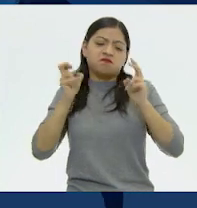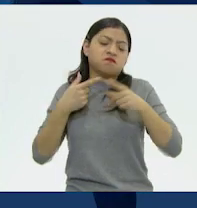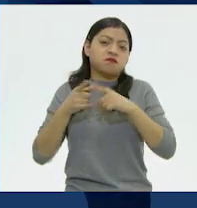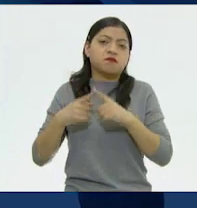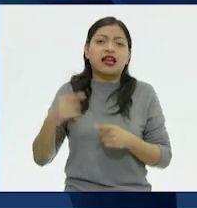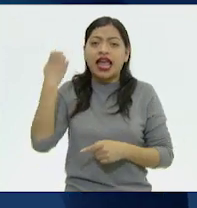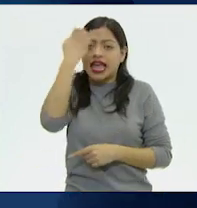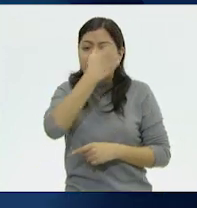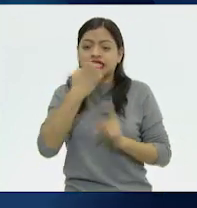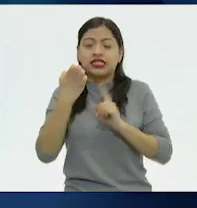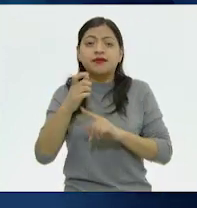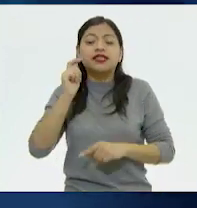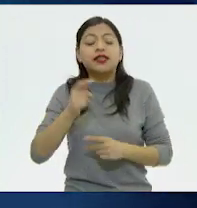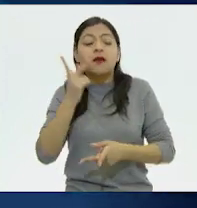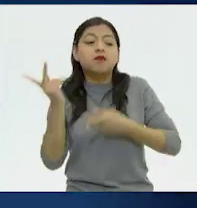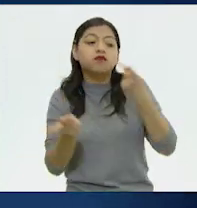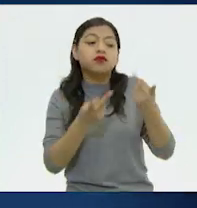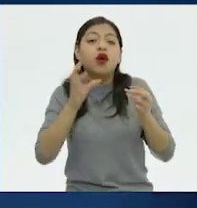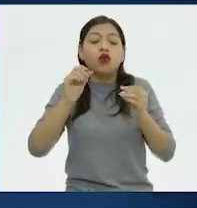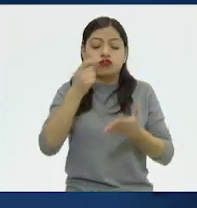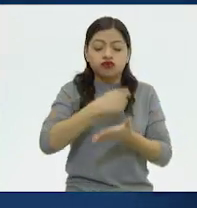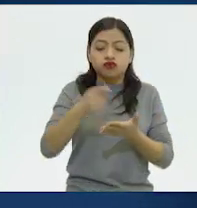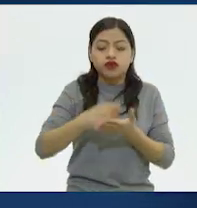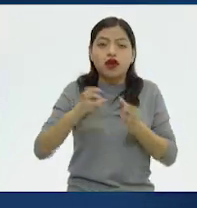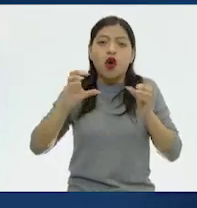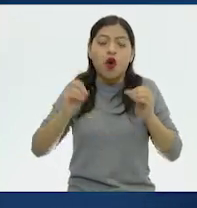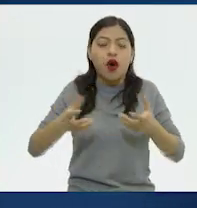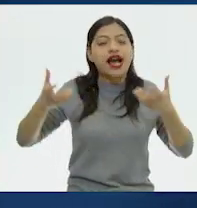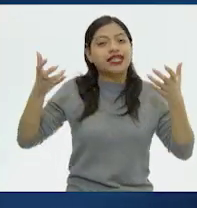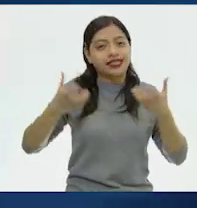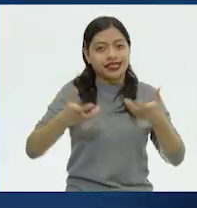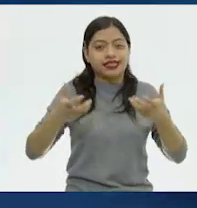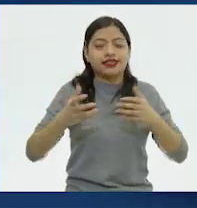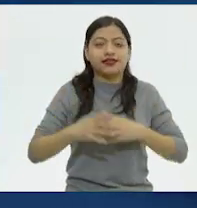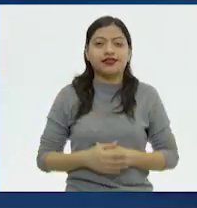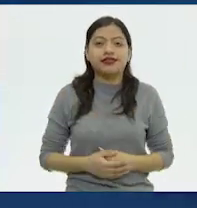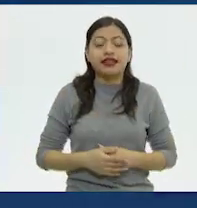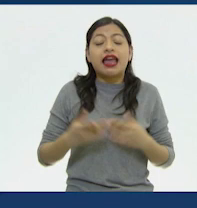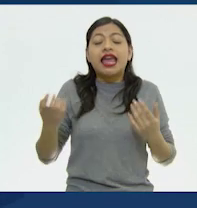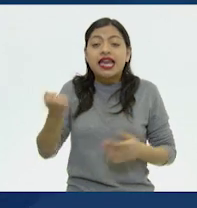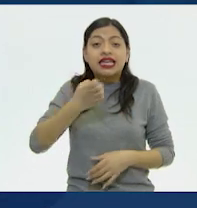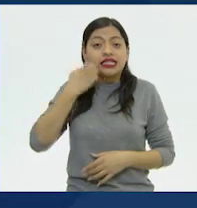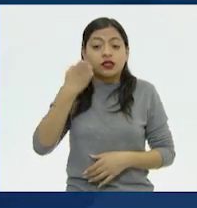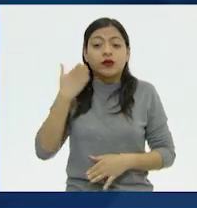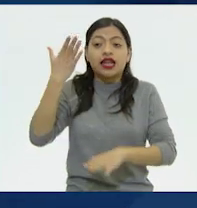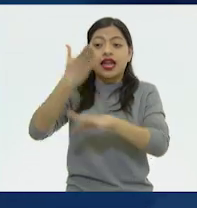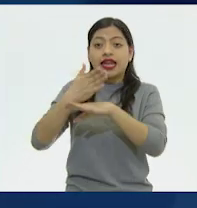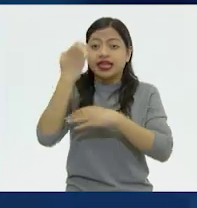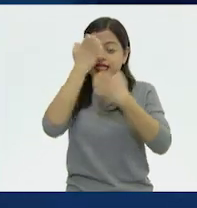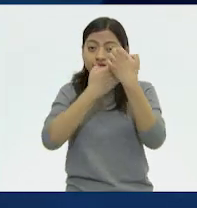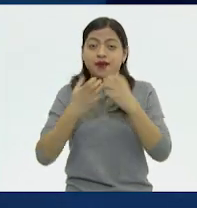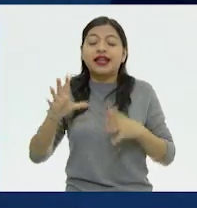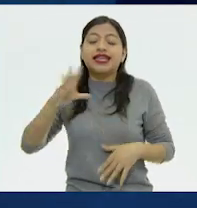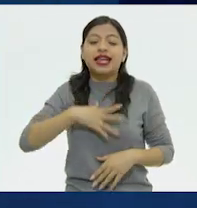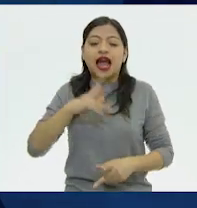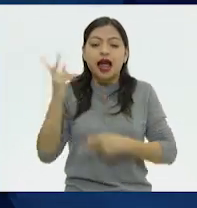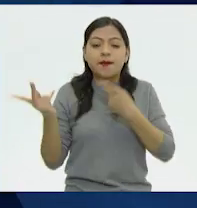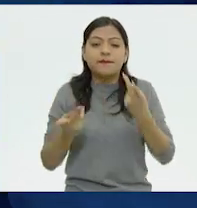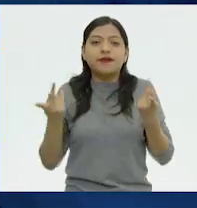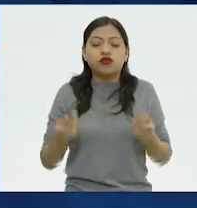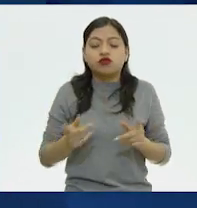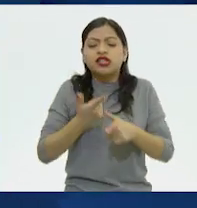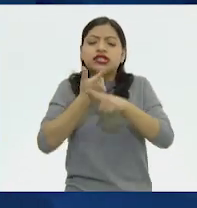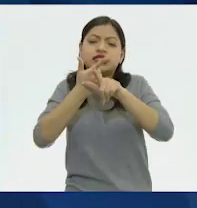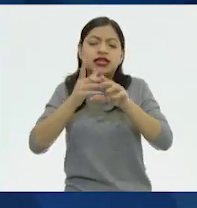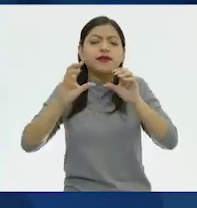examen puede ser oral, escrito o práctico, y los exámenes escolares suelen tener preguntas abiertas o